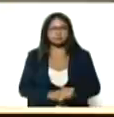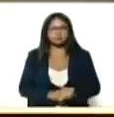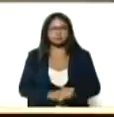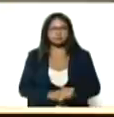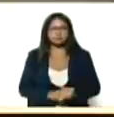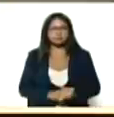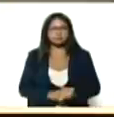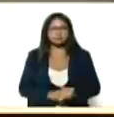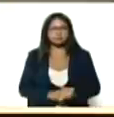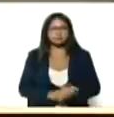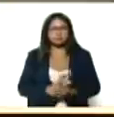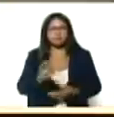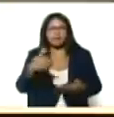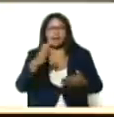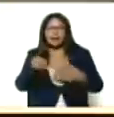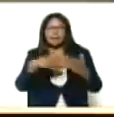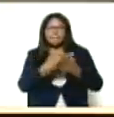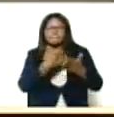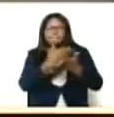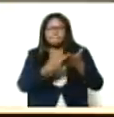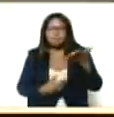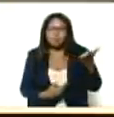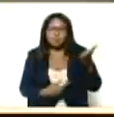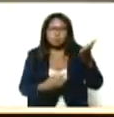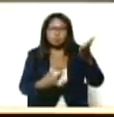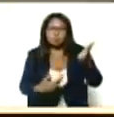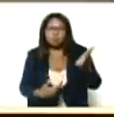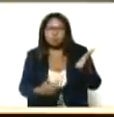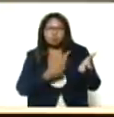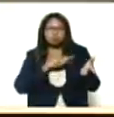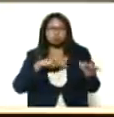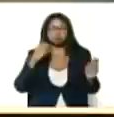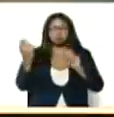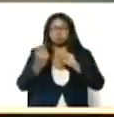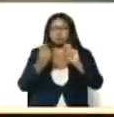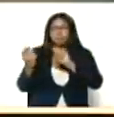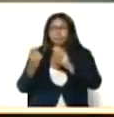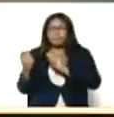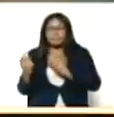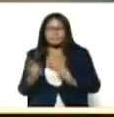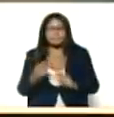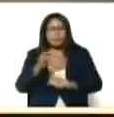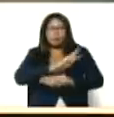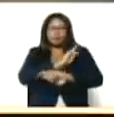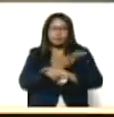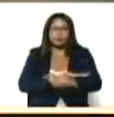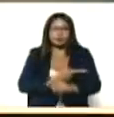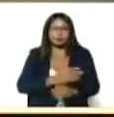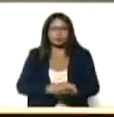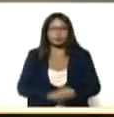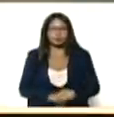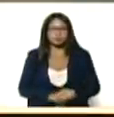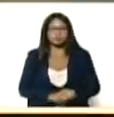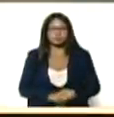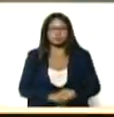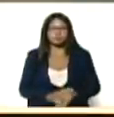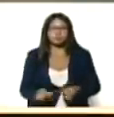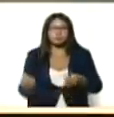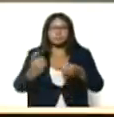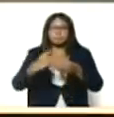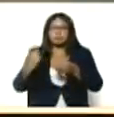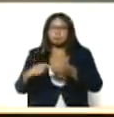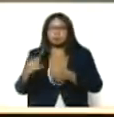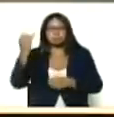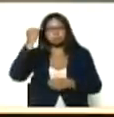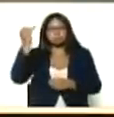el documento, la propuesta. Hemos debatido intensamente. Se han agregado nuevas